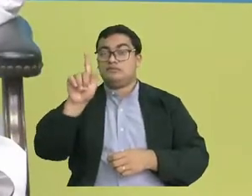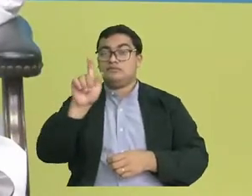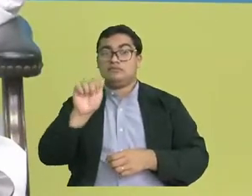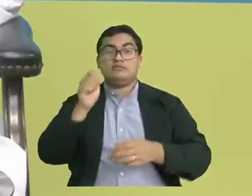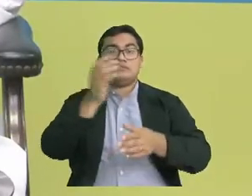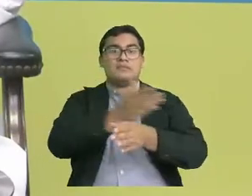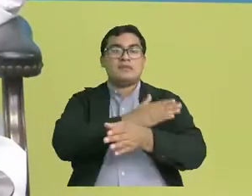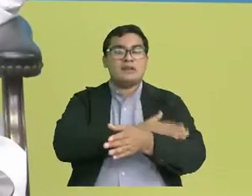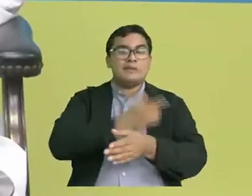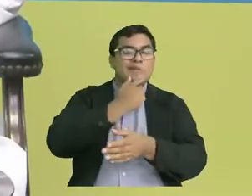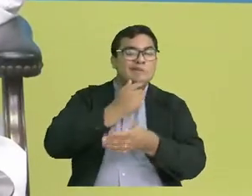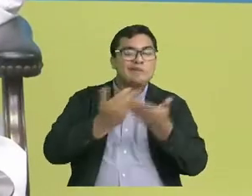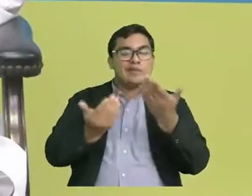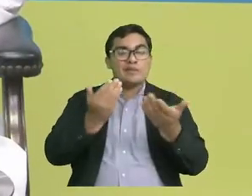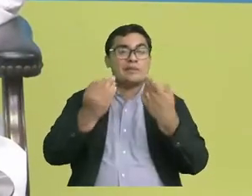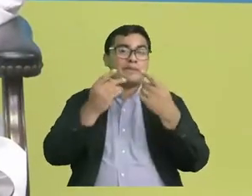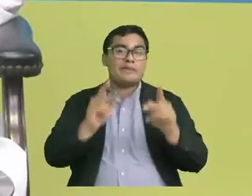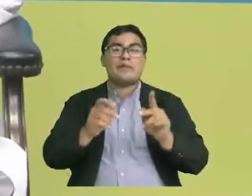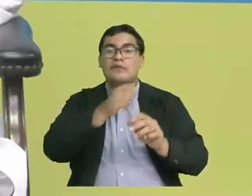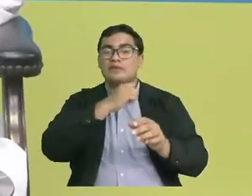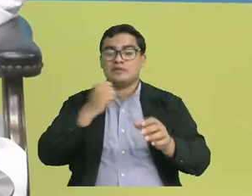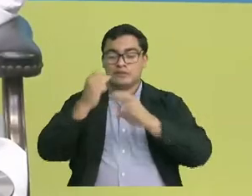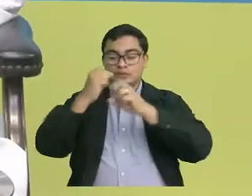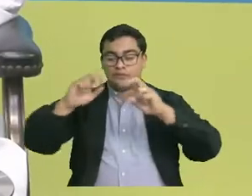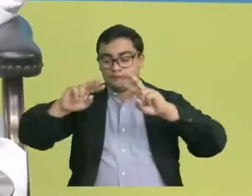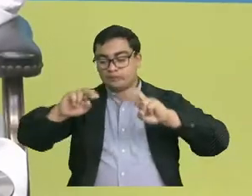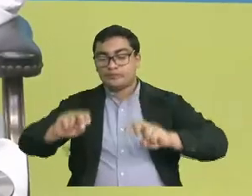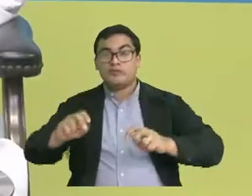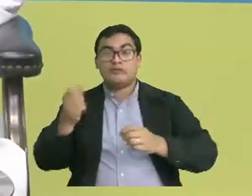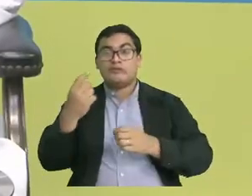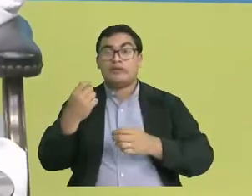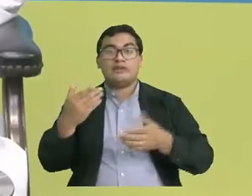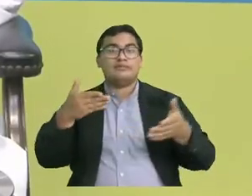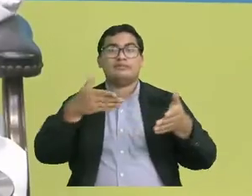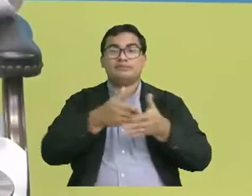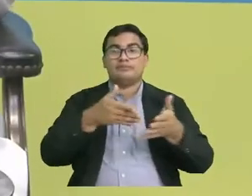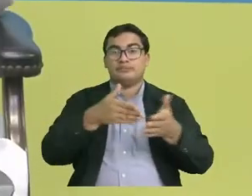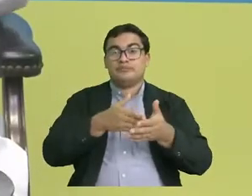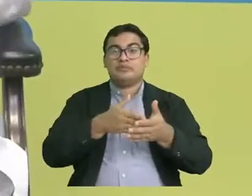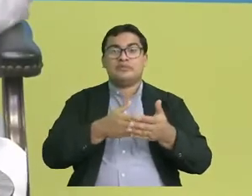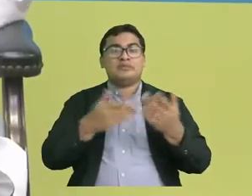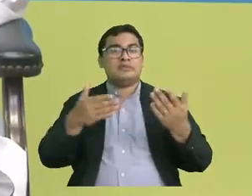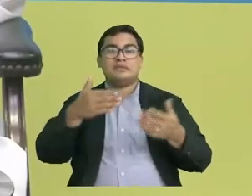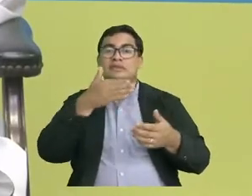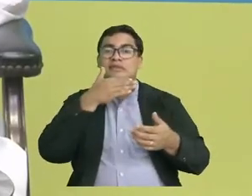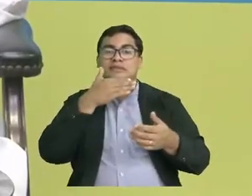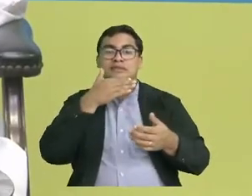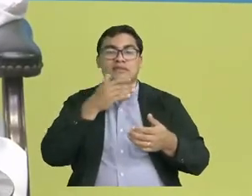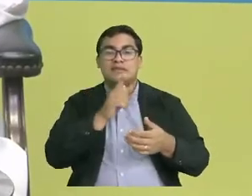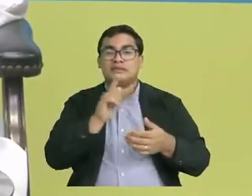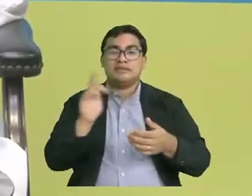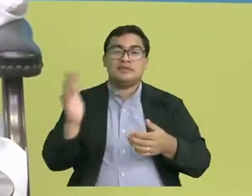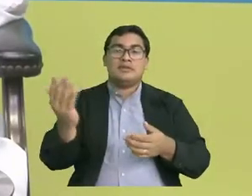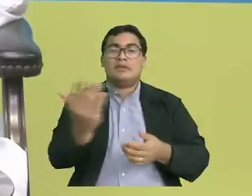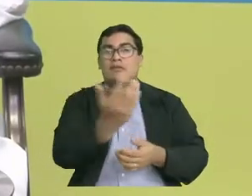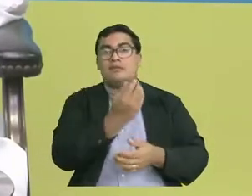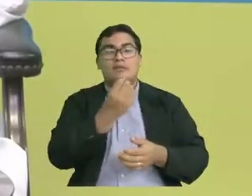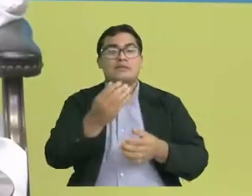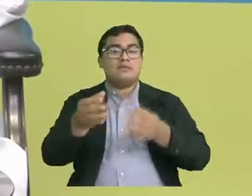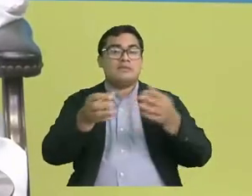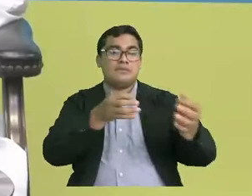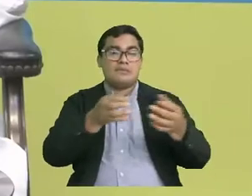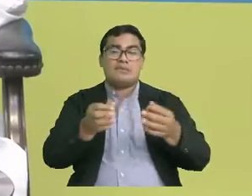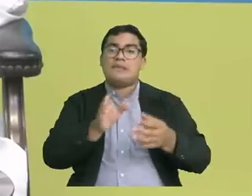no teníamos la posibilidad de hacer el cariotipo. Y eso es una gran limitación en todas estas condiciones de las que estamos